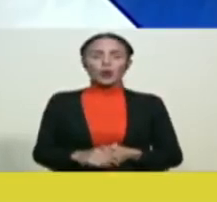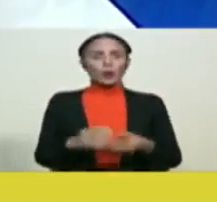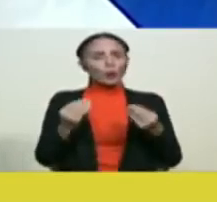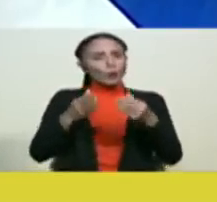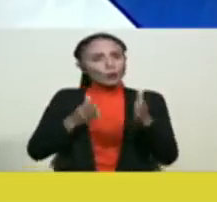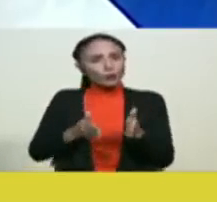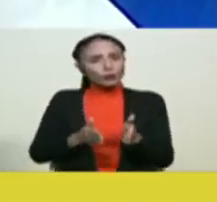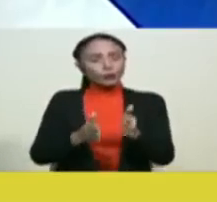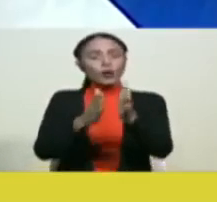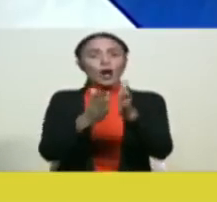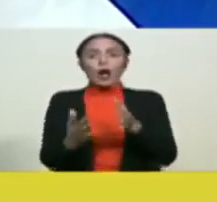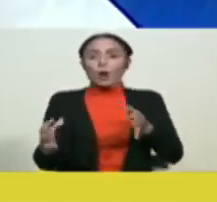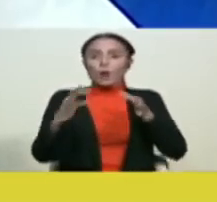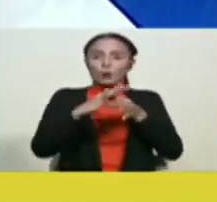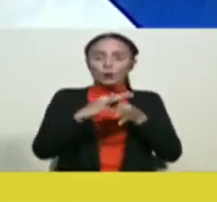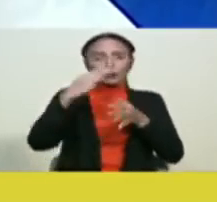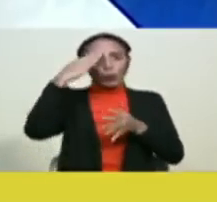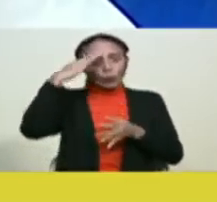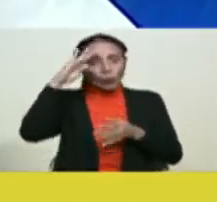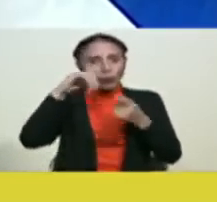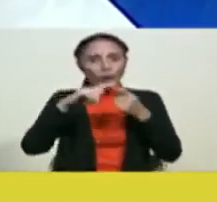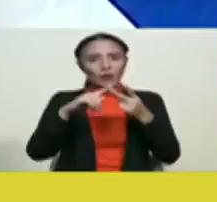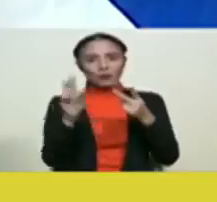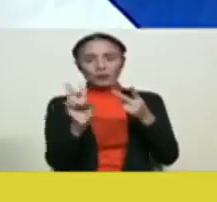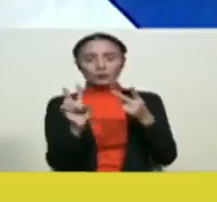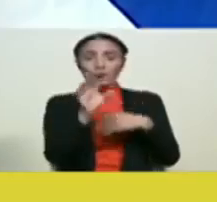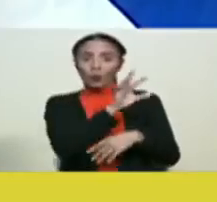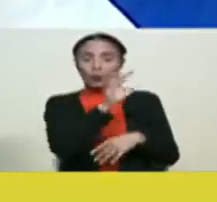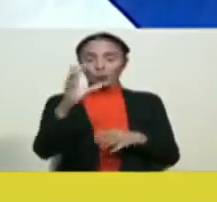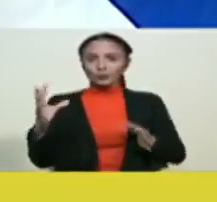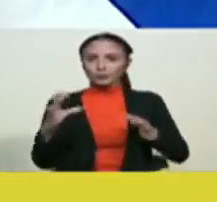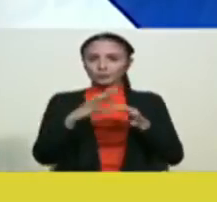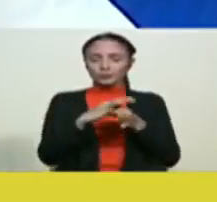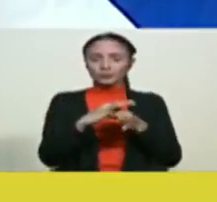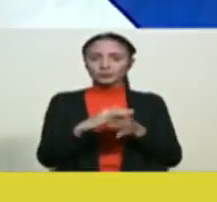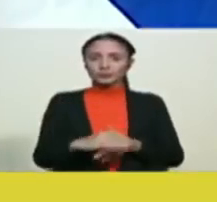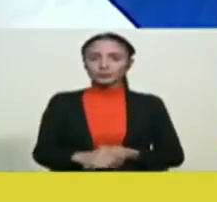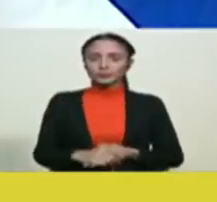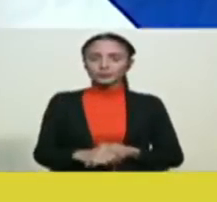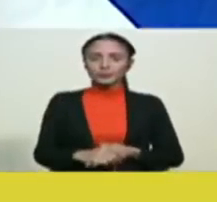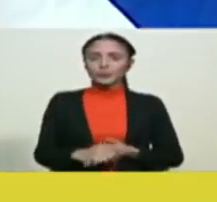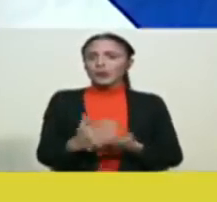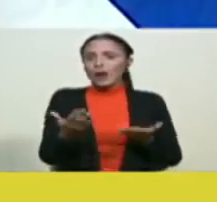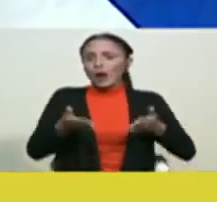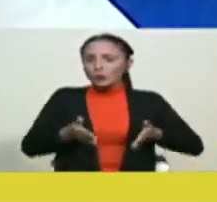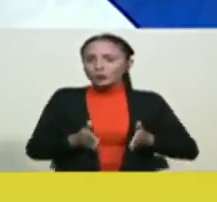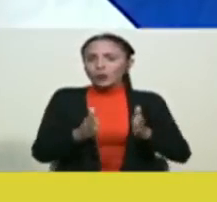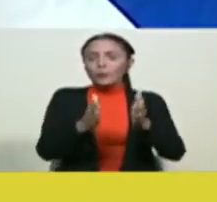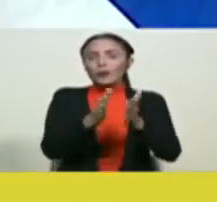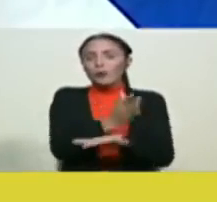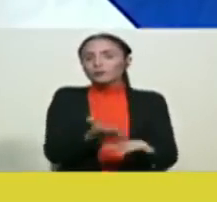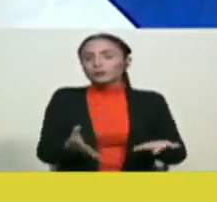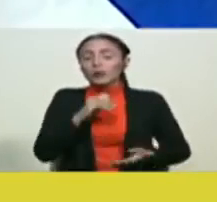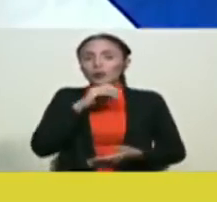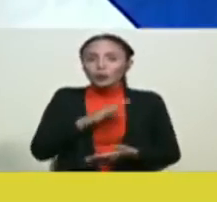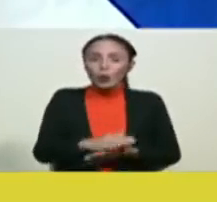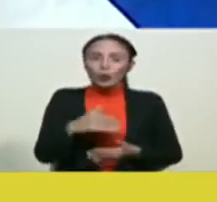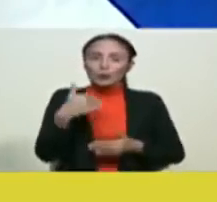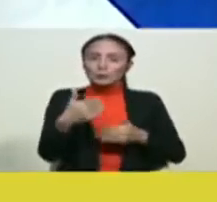camino de unión entre cuba y venezuela es la ratificación de un camino histórico